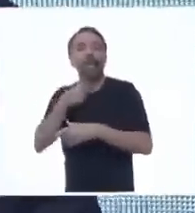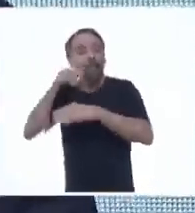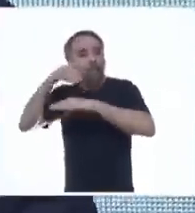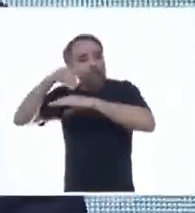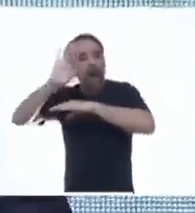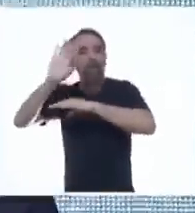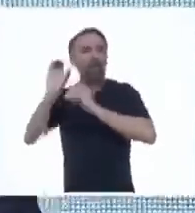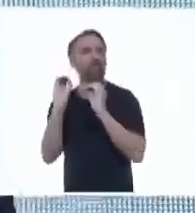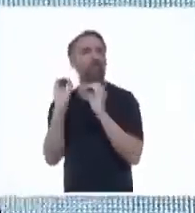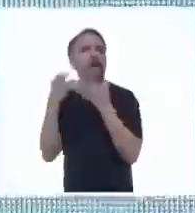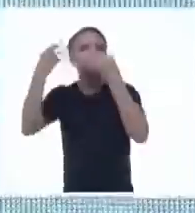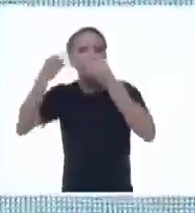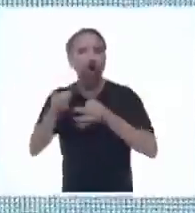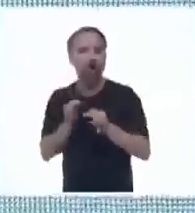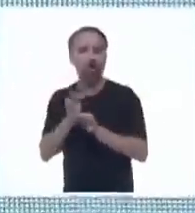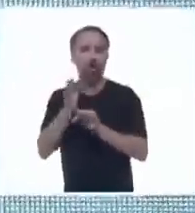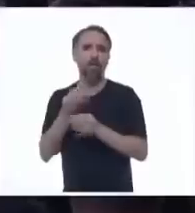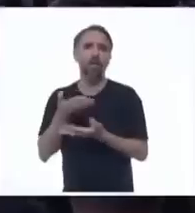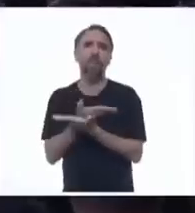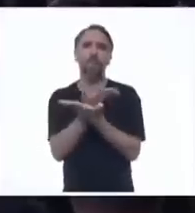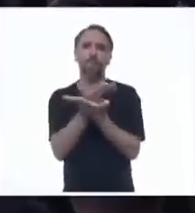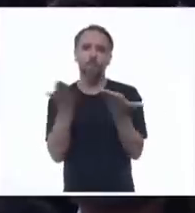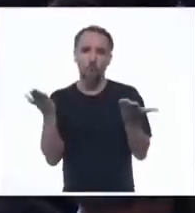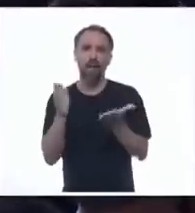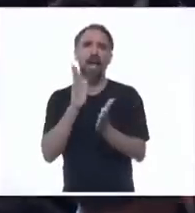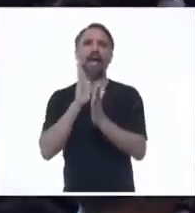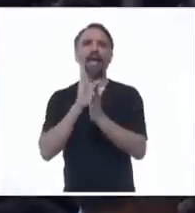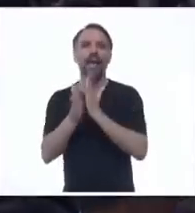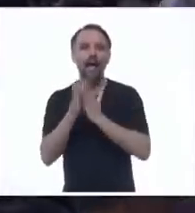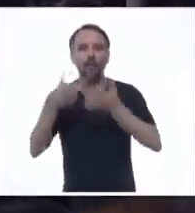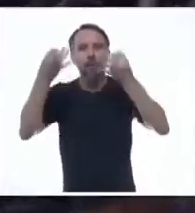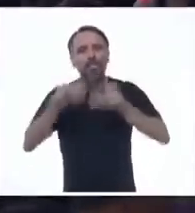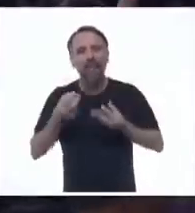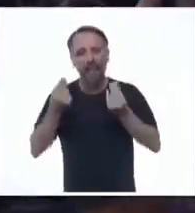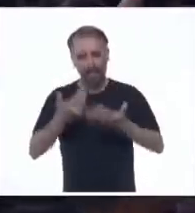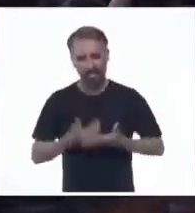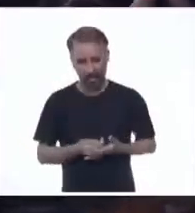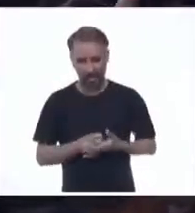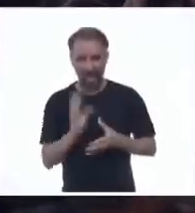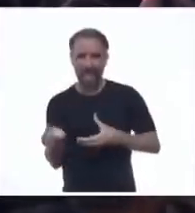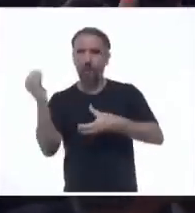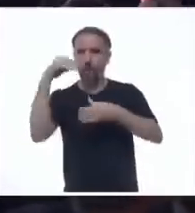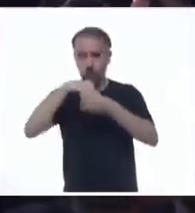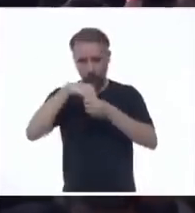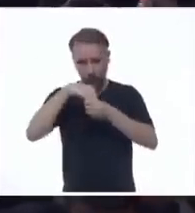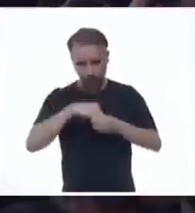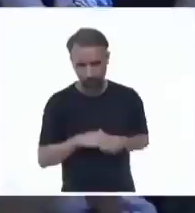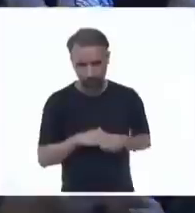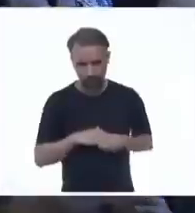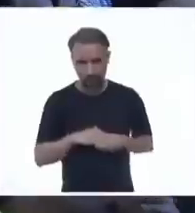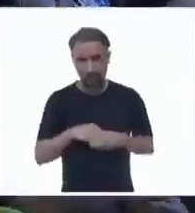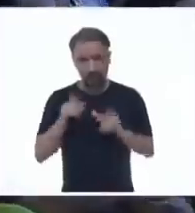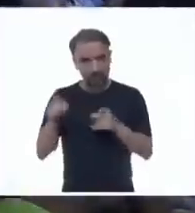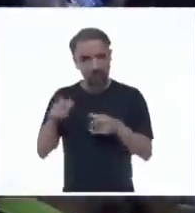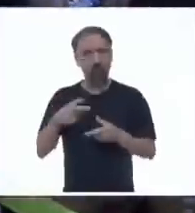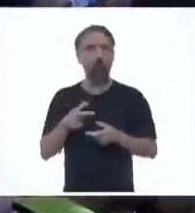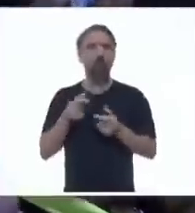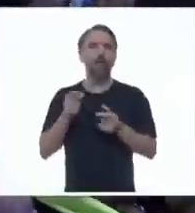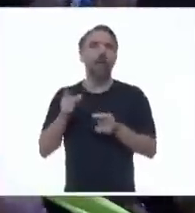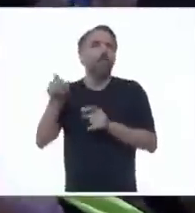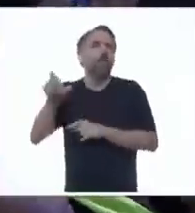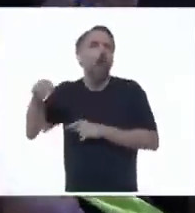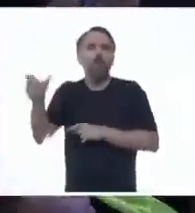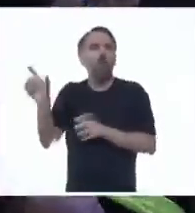mejor educación pública, gratuita, de calidad, inclusiva, frente a aquellos que